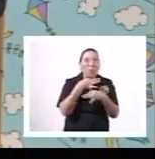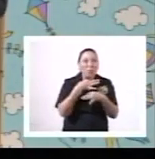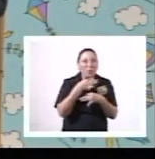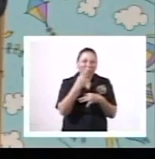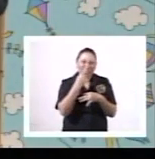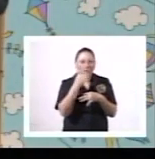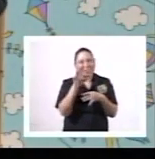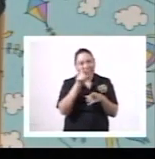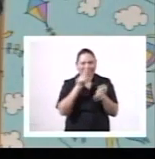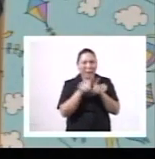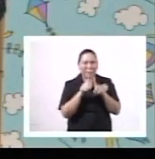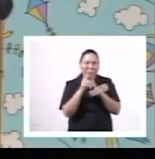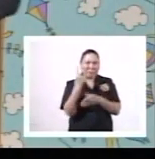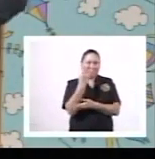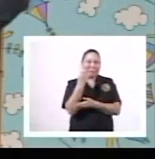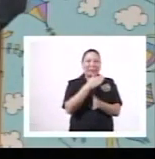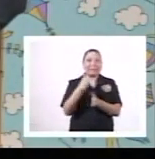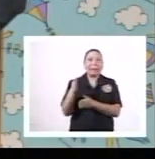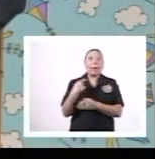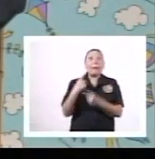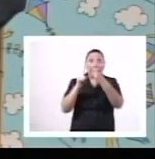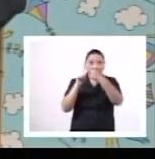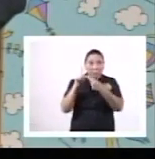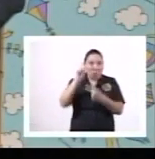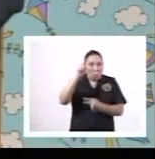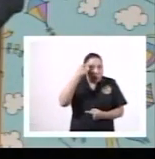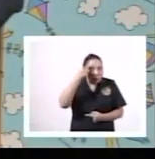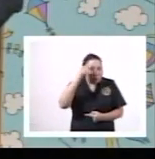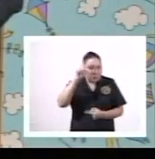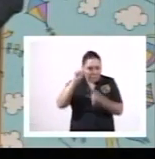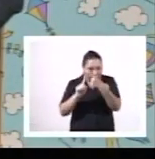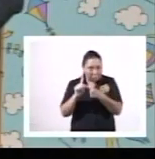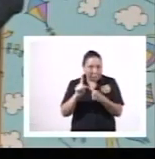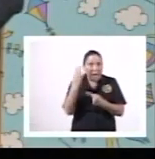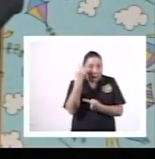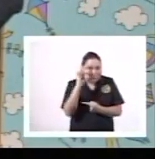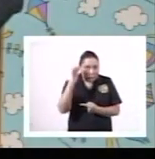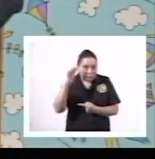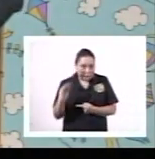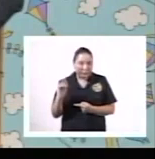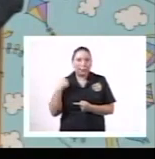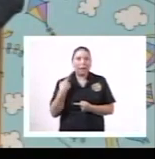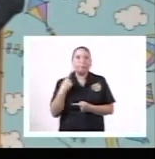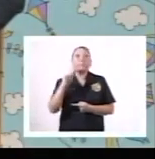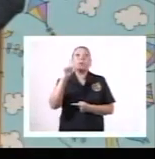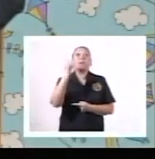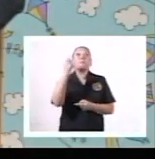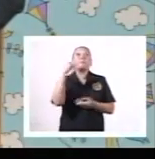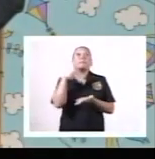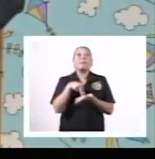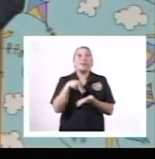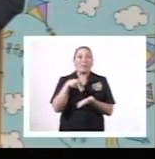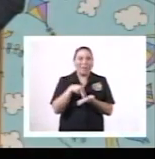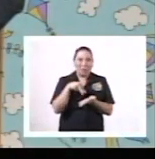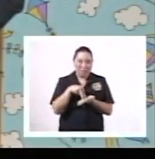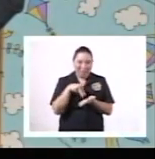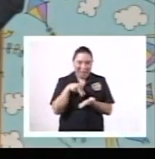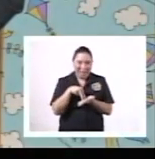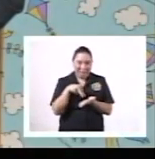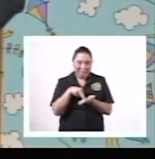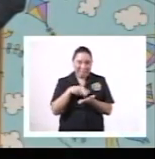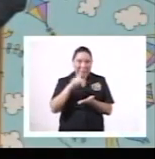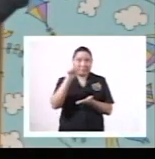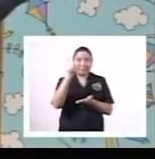día, se sorprendió de algo. Era primero de noviembre. Y como ustedes saben, el primero de